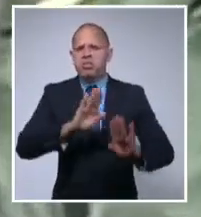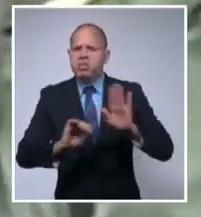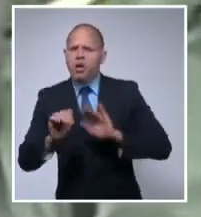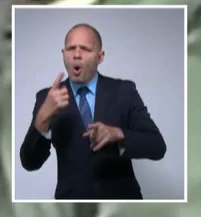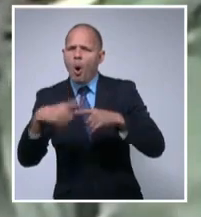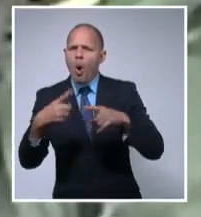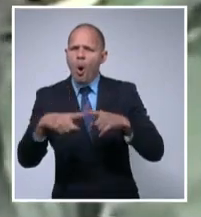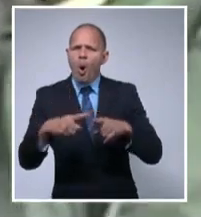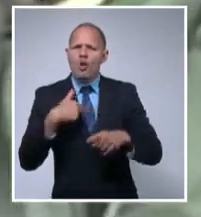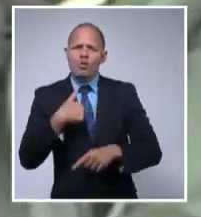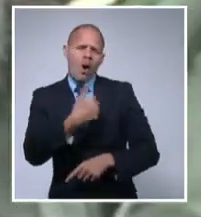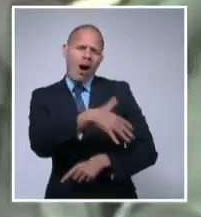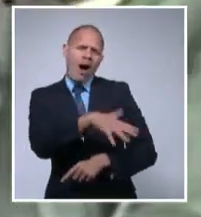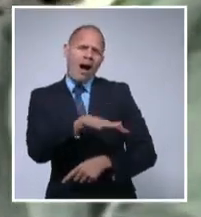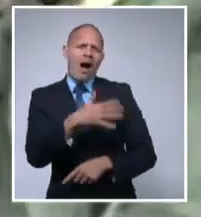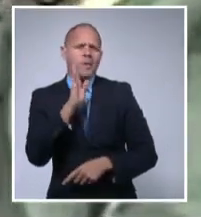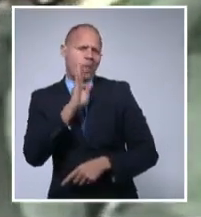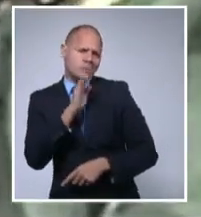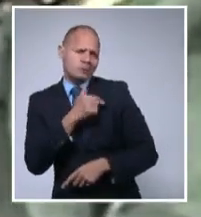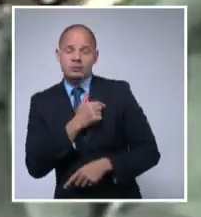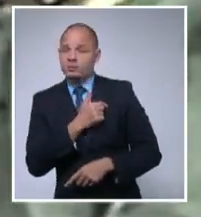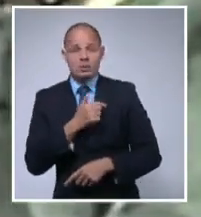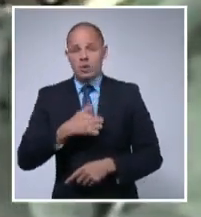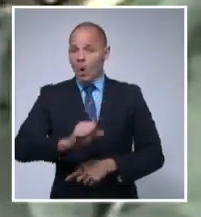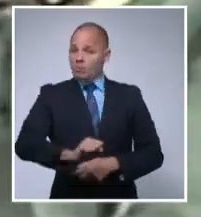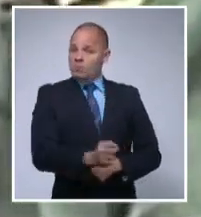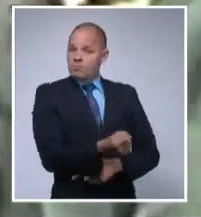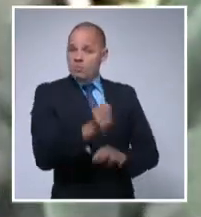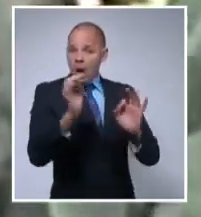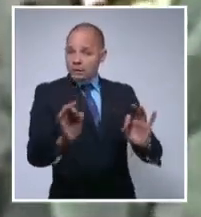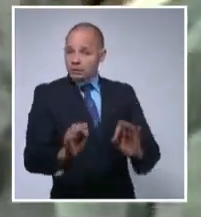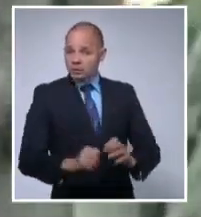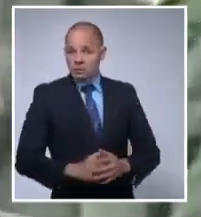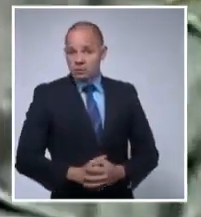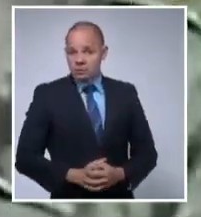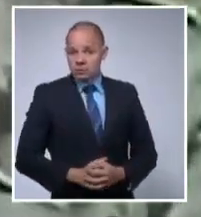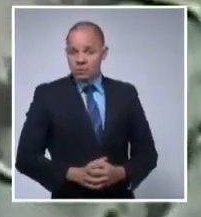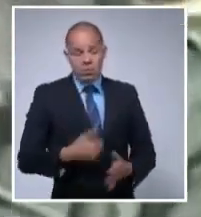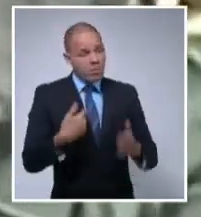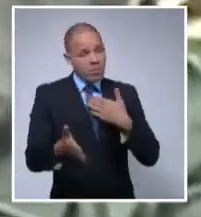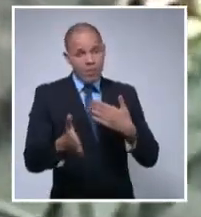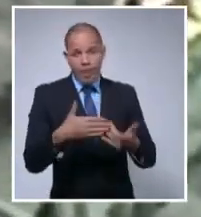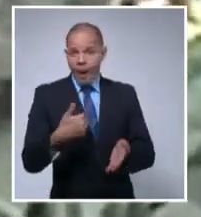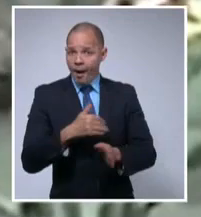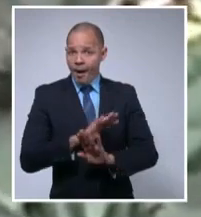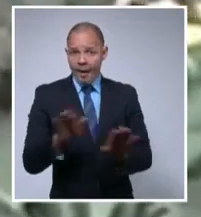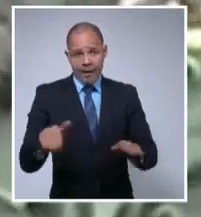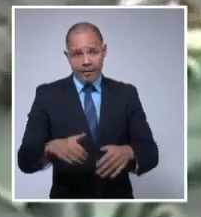ni tolerancia de ninguna clase con nadie.